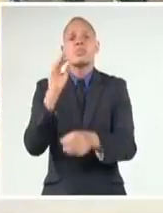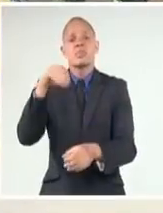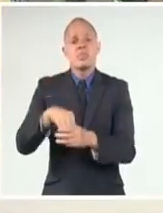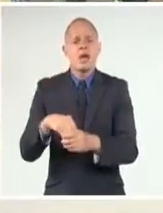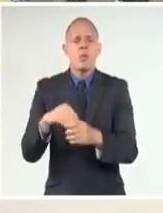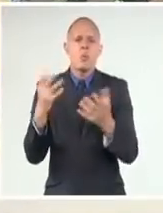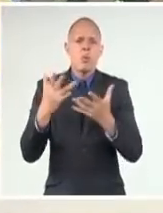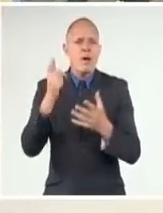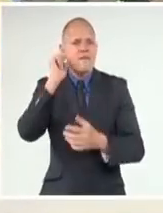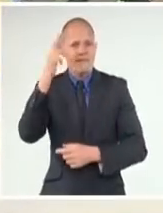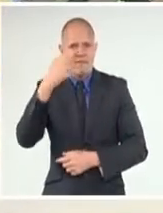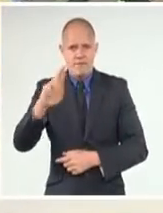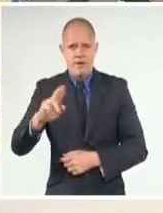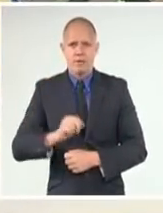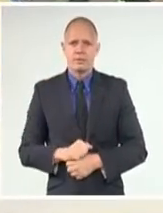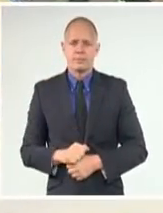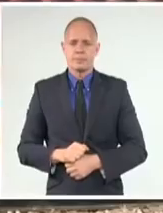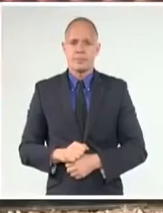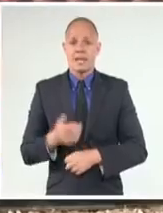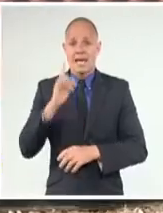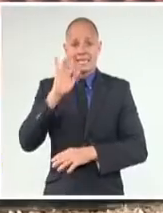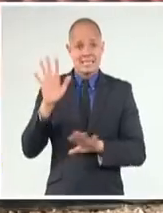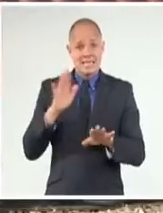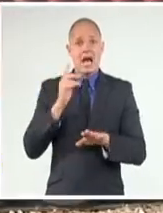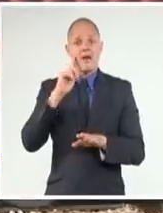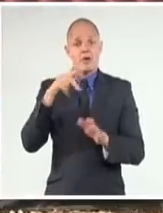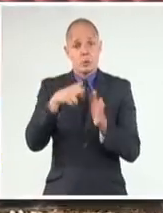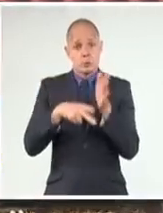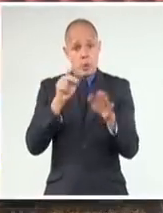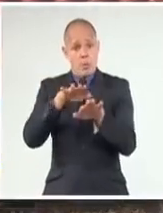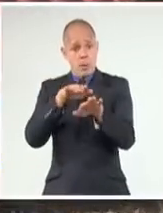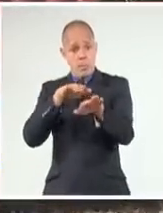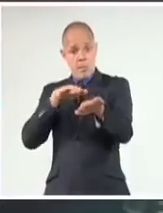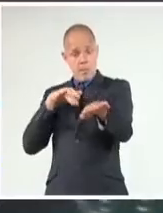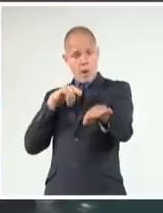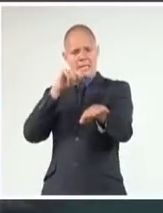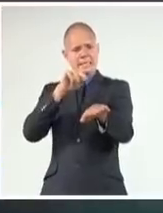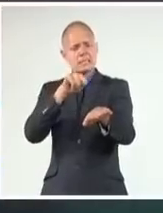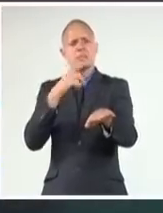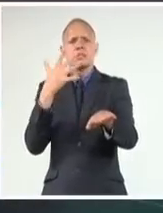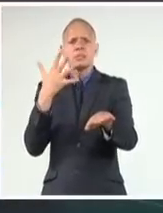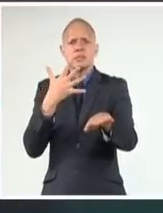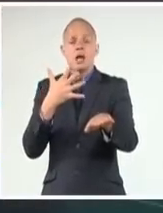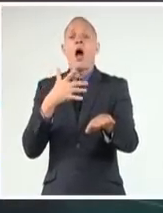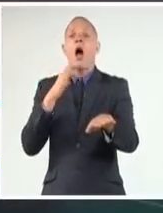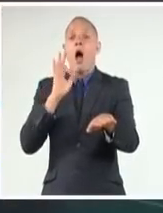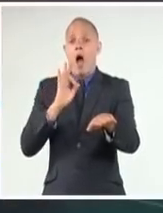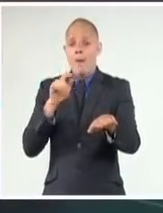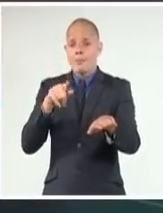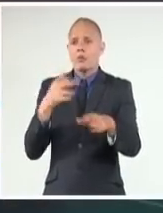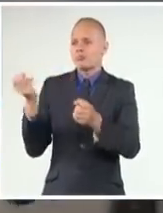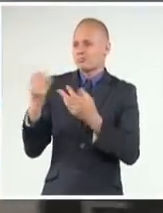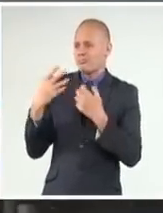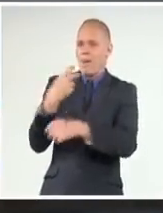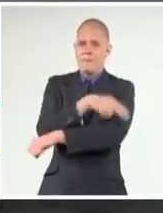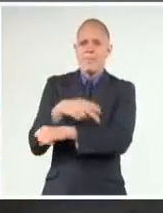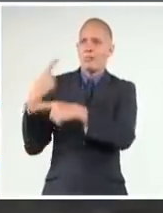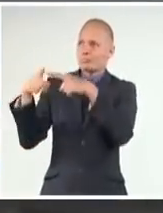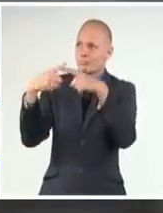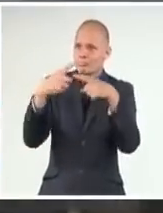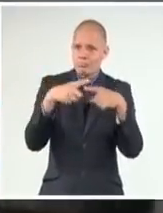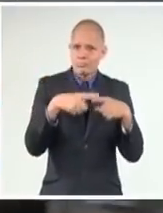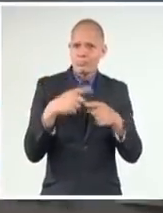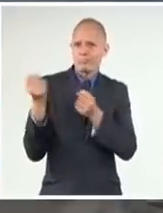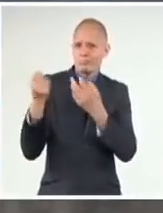el primer envío de donativos de alimentos de amigos de otras naciones arribó a este territorio para apoyar a las familias holguineras